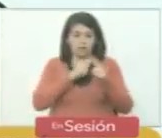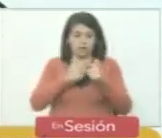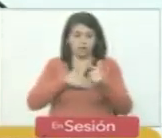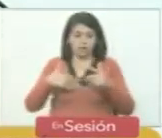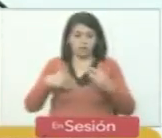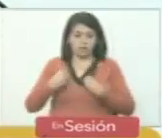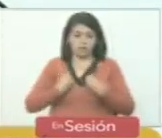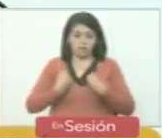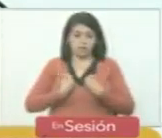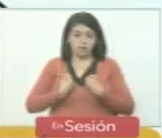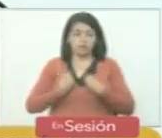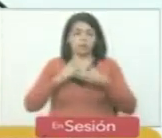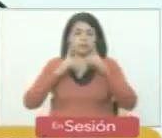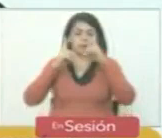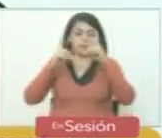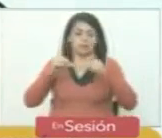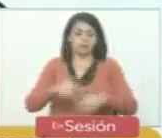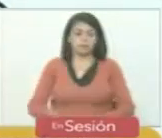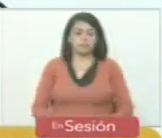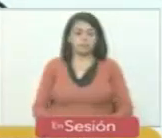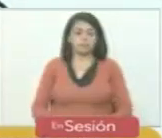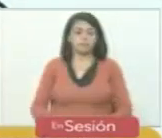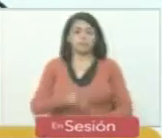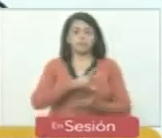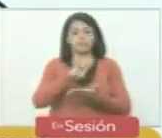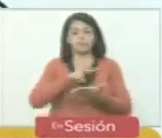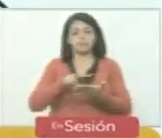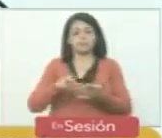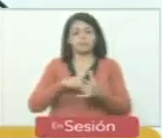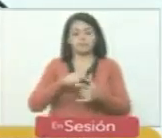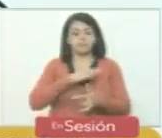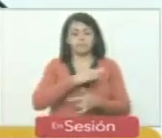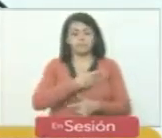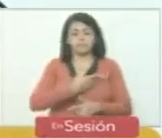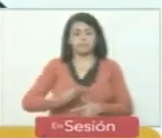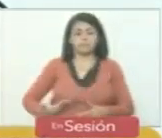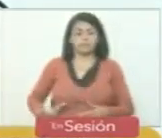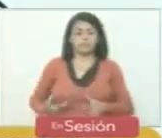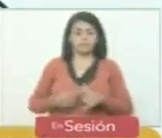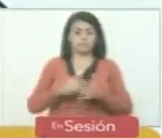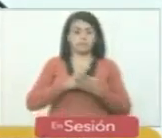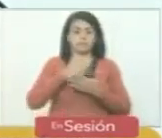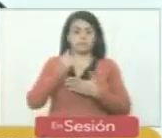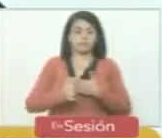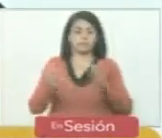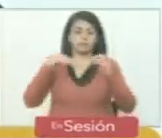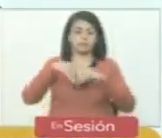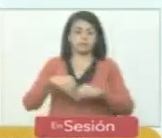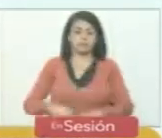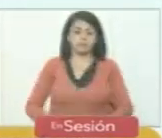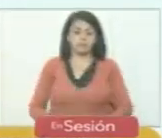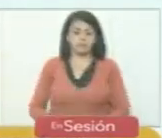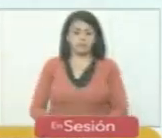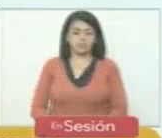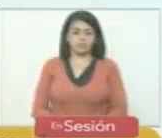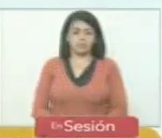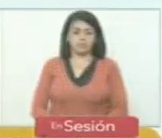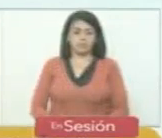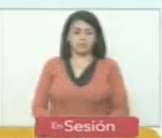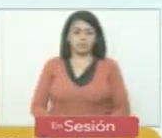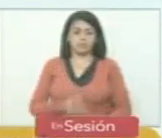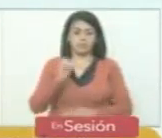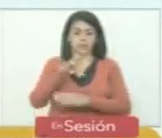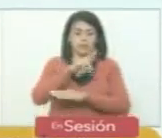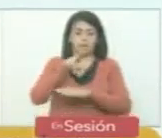queremos vivir en dignidad. Doy lectura, señor presidente, al proyecto de acuerdo.